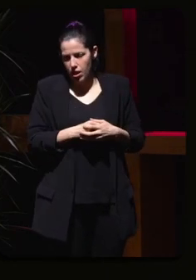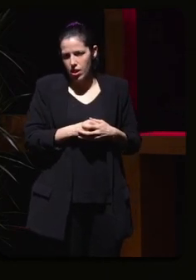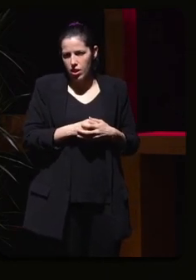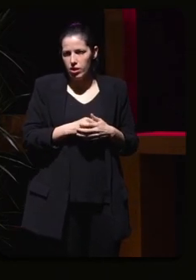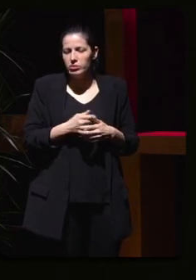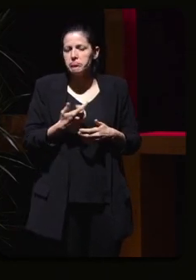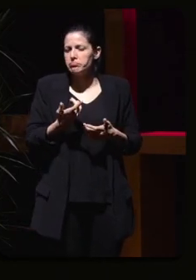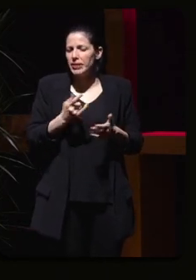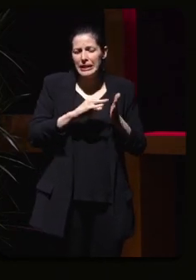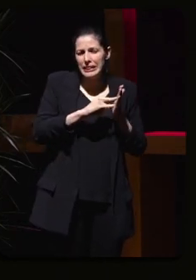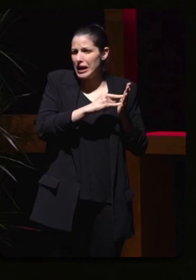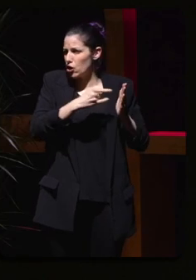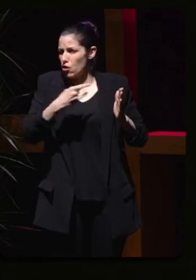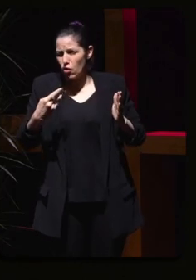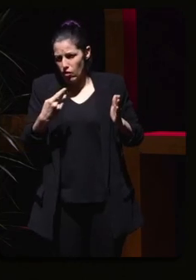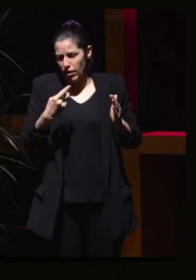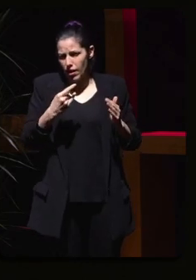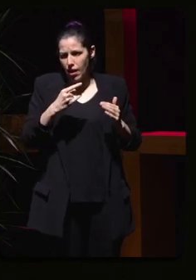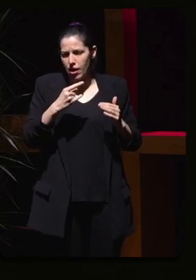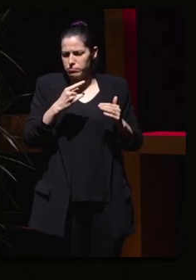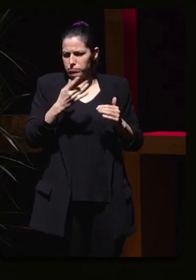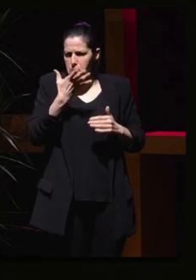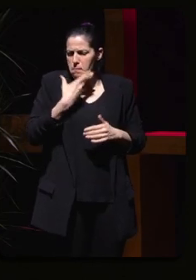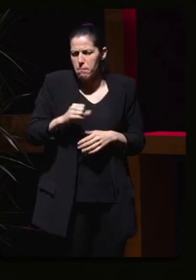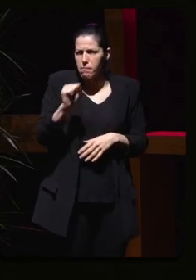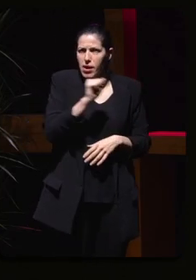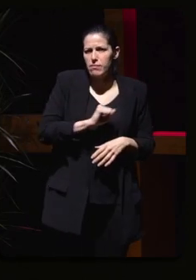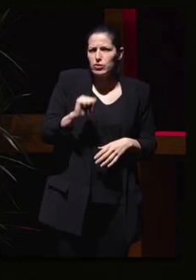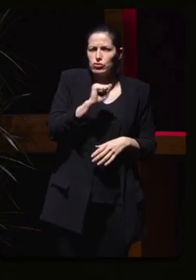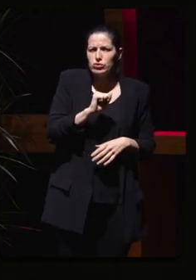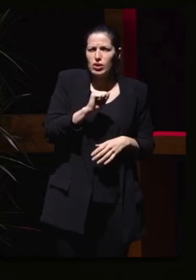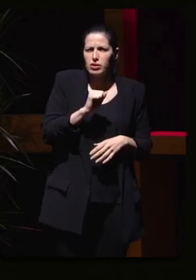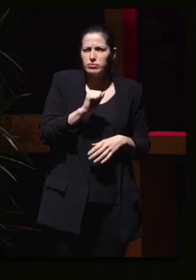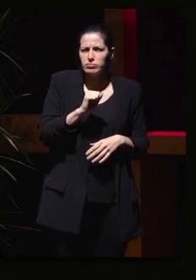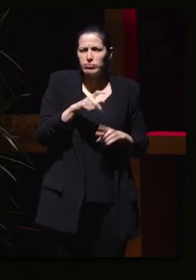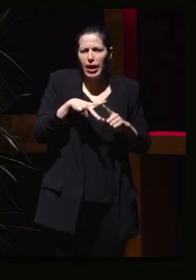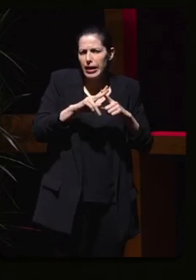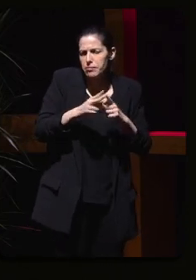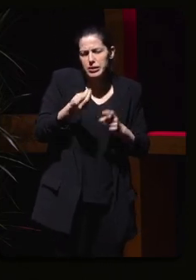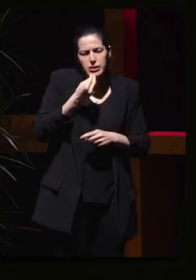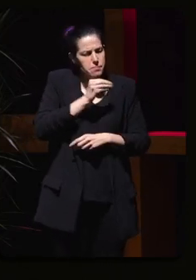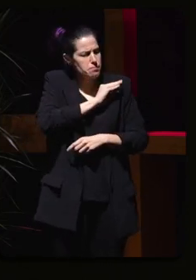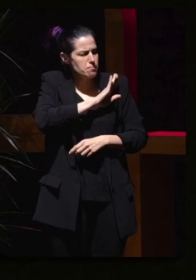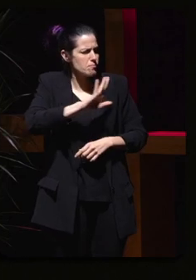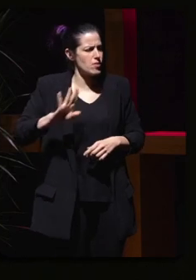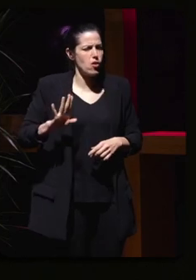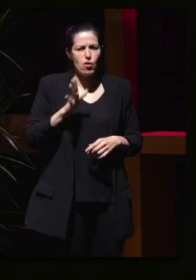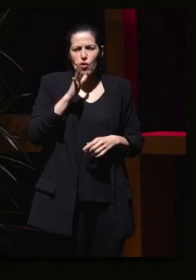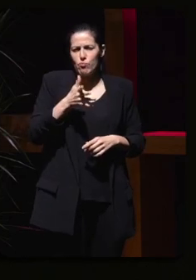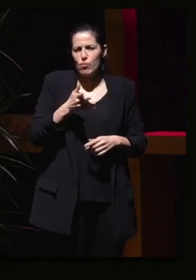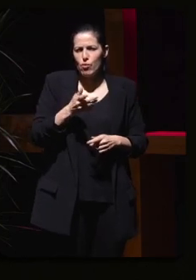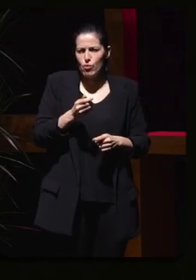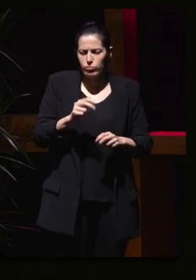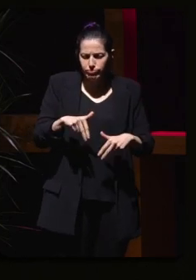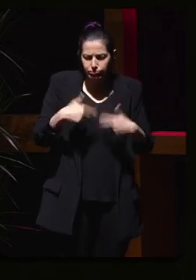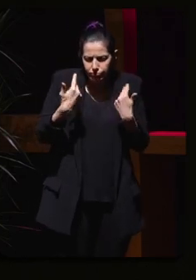que ha traído la tecnología, que la tecnología en sí misma es maravillosa, ¿no?, porque es la mejor herramienta que jamás hemos tenido de conocimiento,